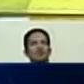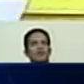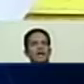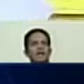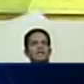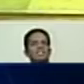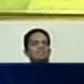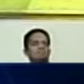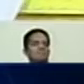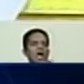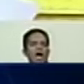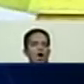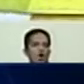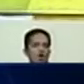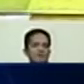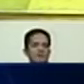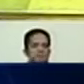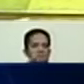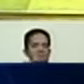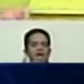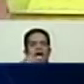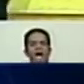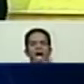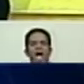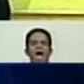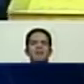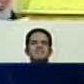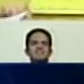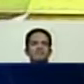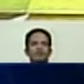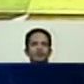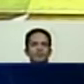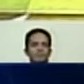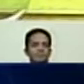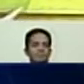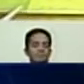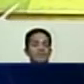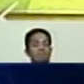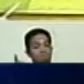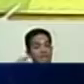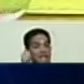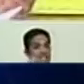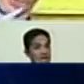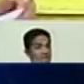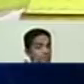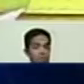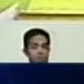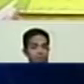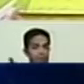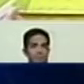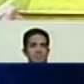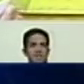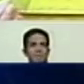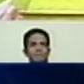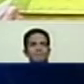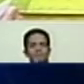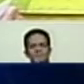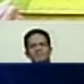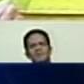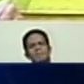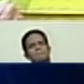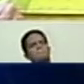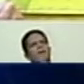muebles, inmuebles, archivos, etcétera, que salieron de Venezuela el pasado sábado. Se la dirigieron al señor